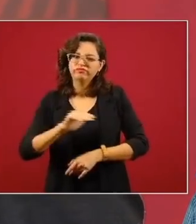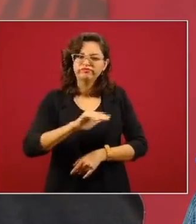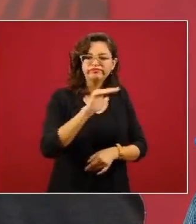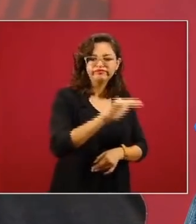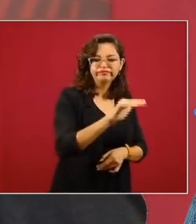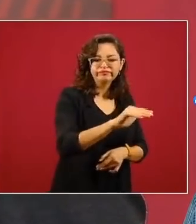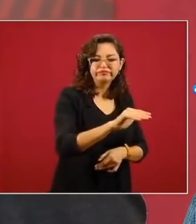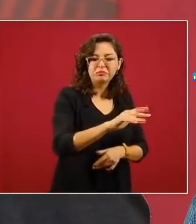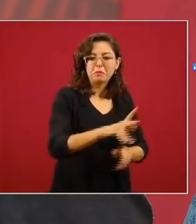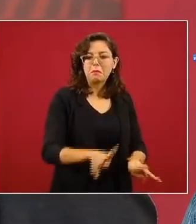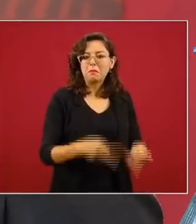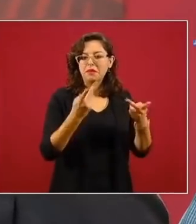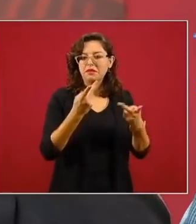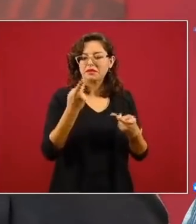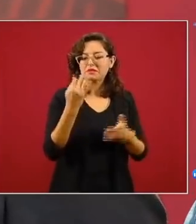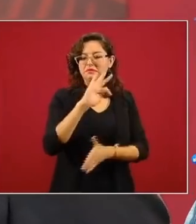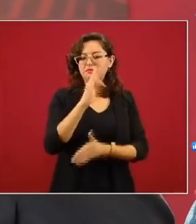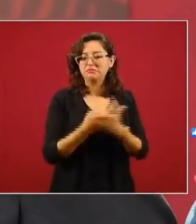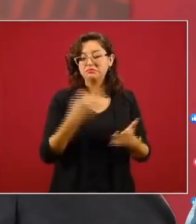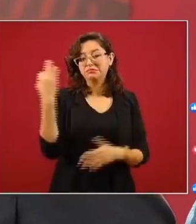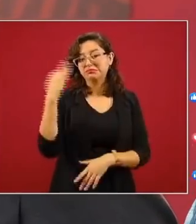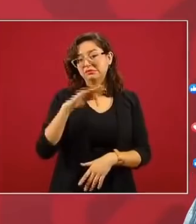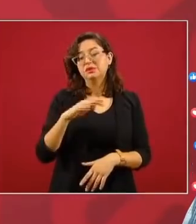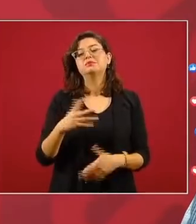y se cometió un gran fraude.